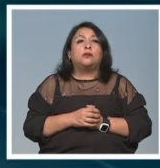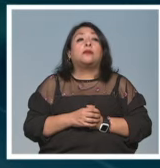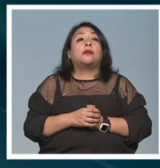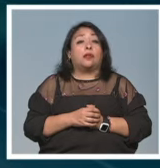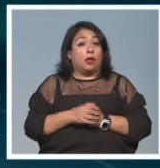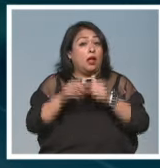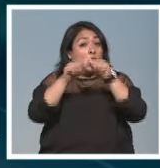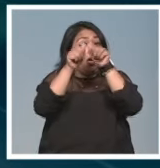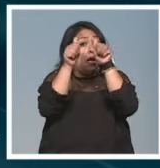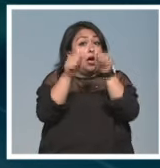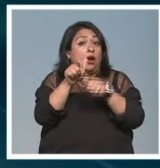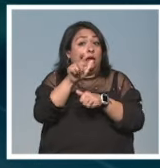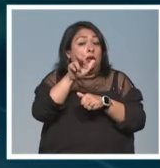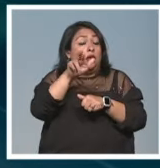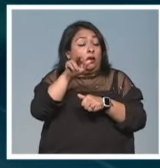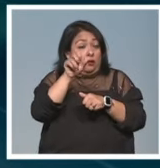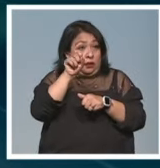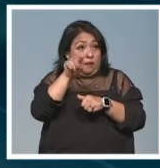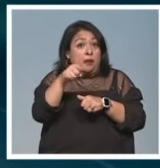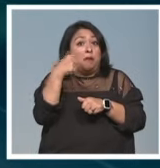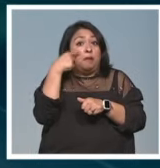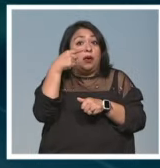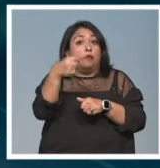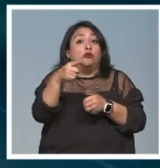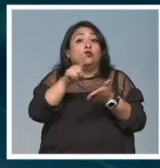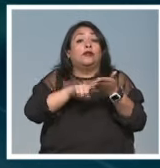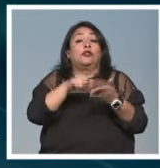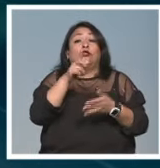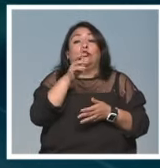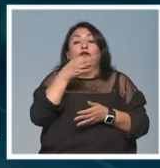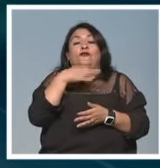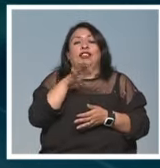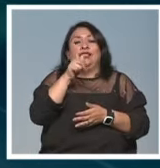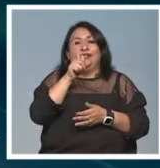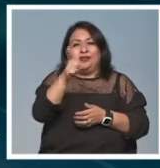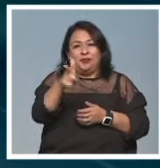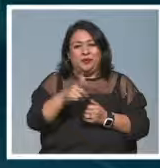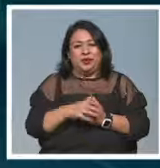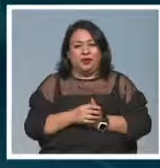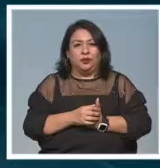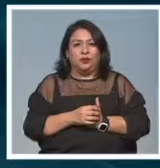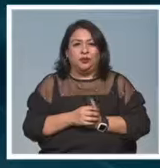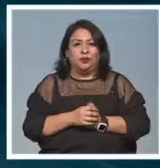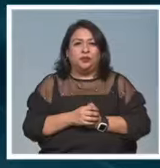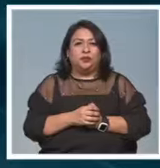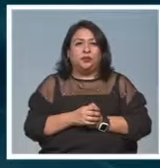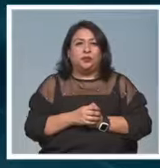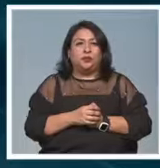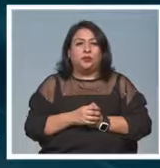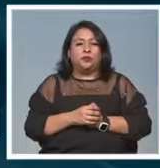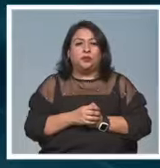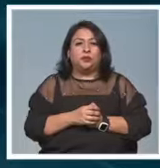Y el arte lírico también encuentra ecos en la fiesta del espíritu.